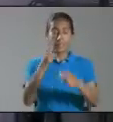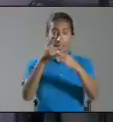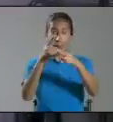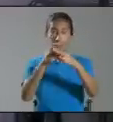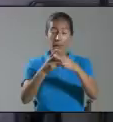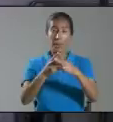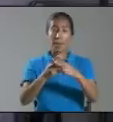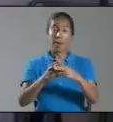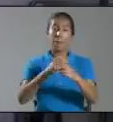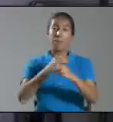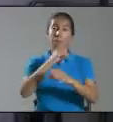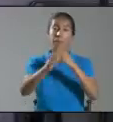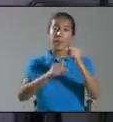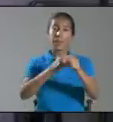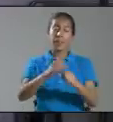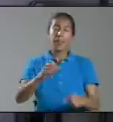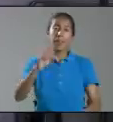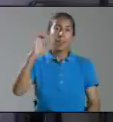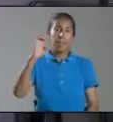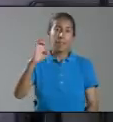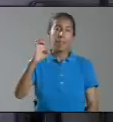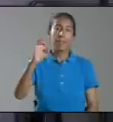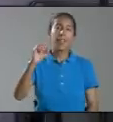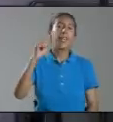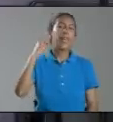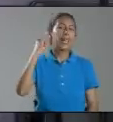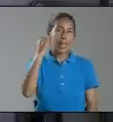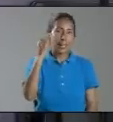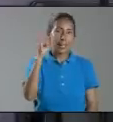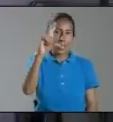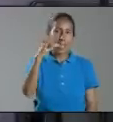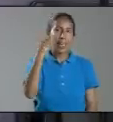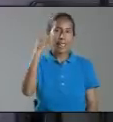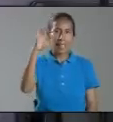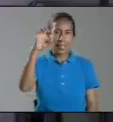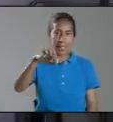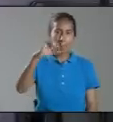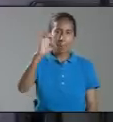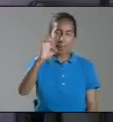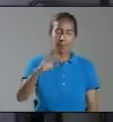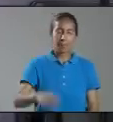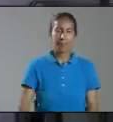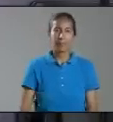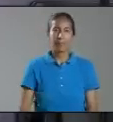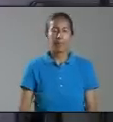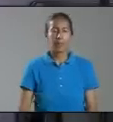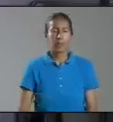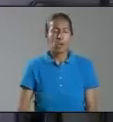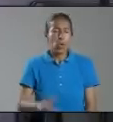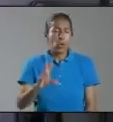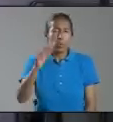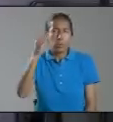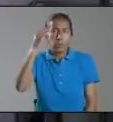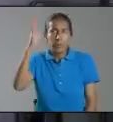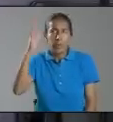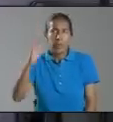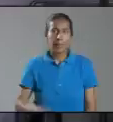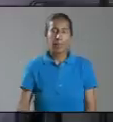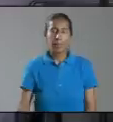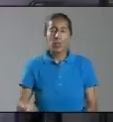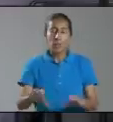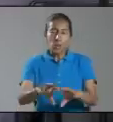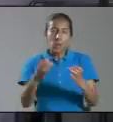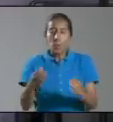Se le puso a la par del, yo no sé cómo dejaron los guardaespaldas que se le acercara al tipo, hermano.